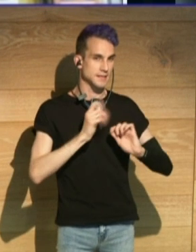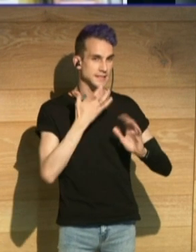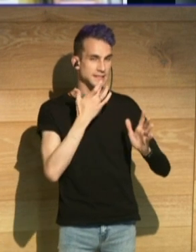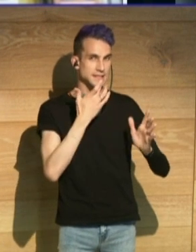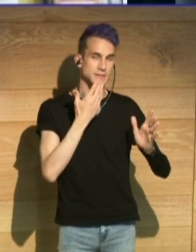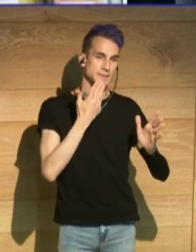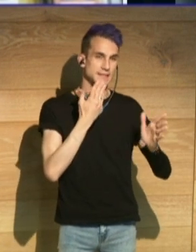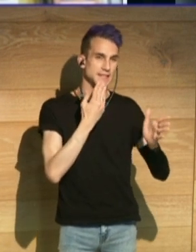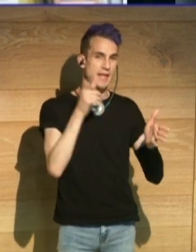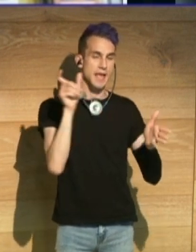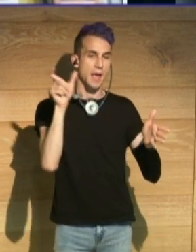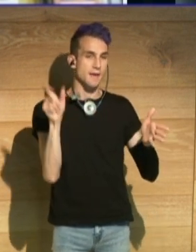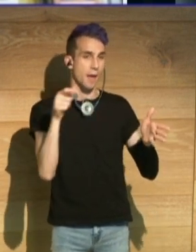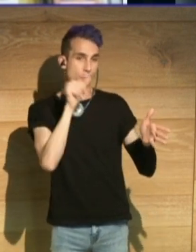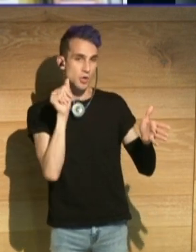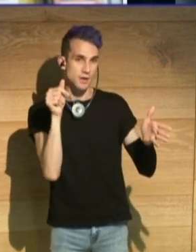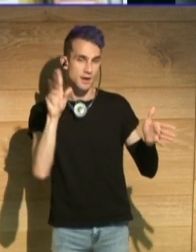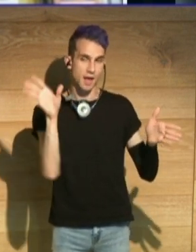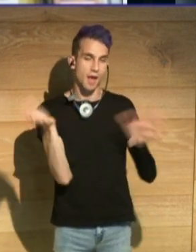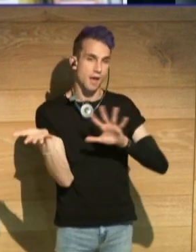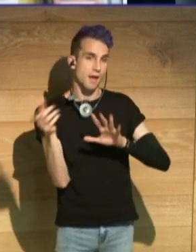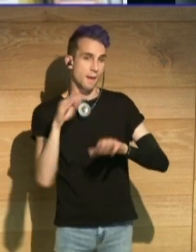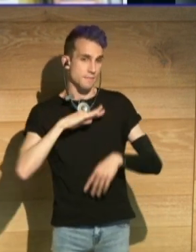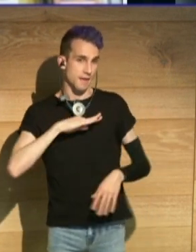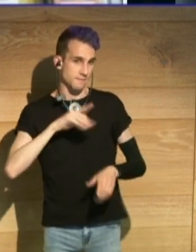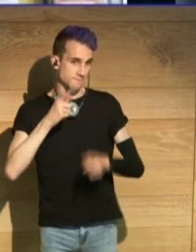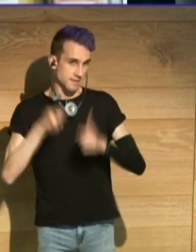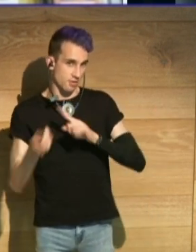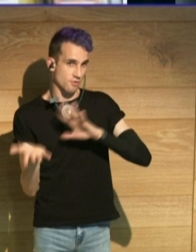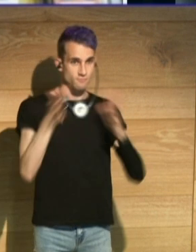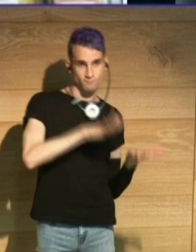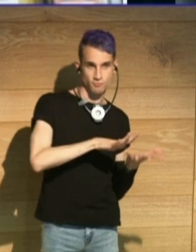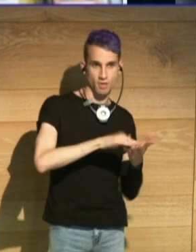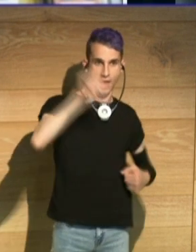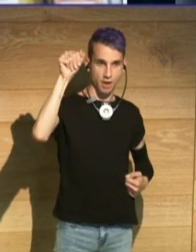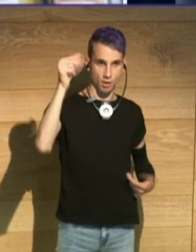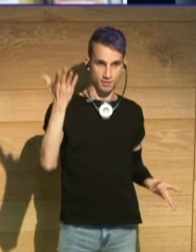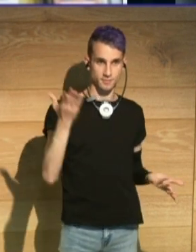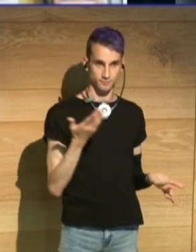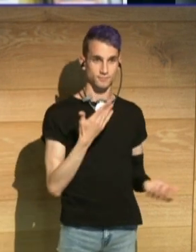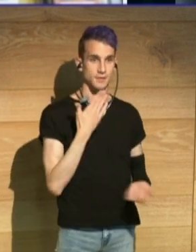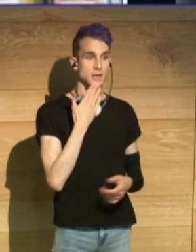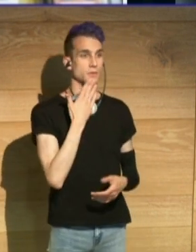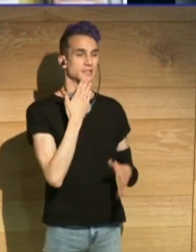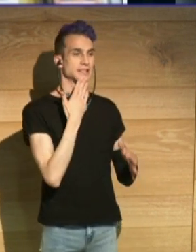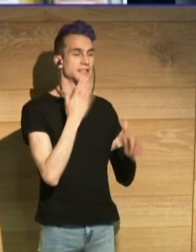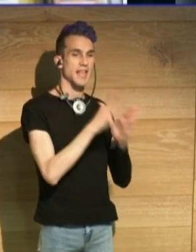trágico, como pasa en muchísimas películas o series televisivas que nos cuentan personajes negativos,